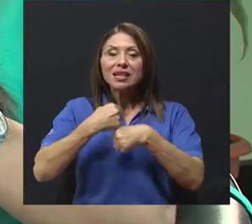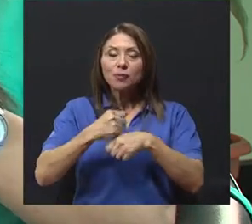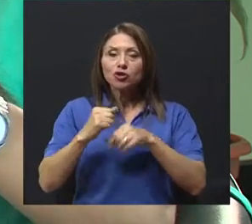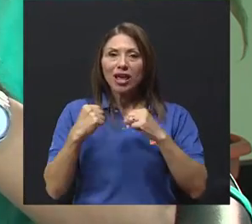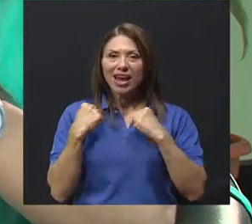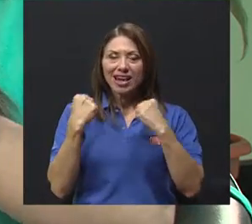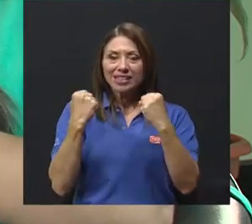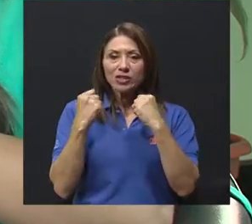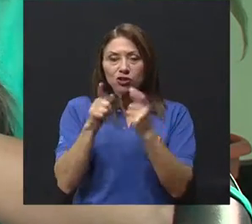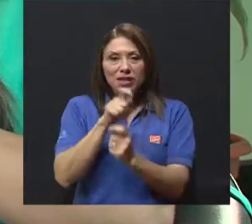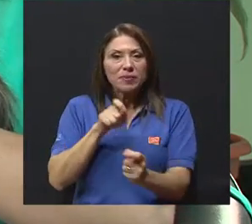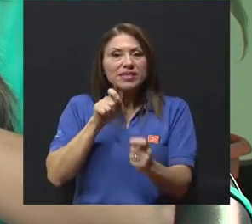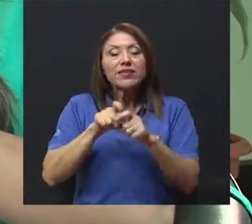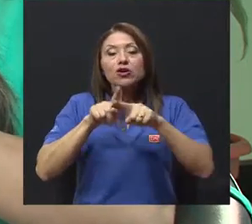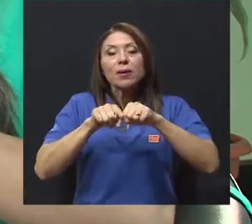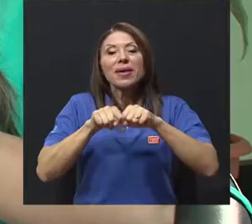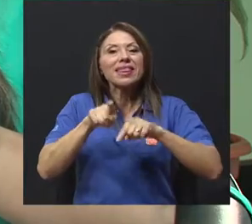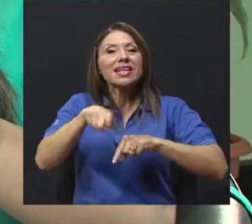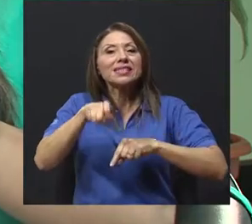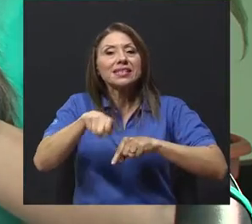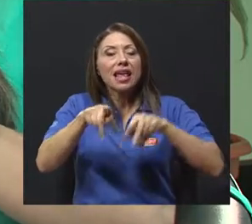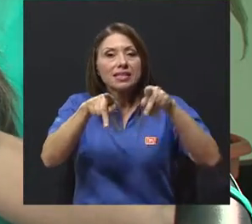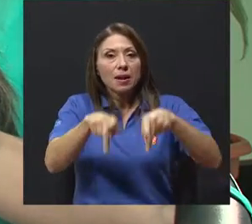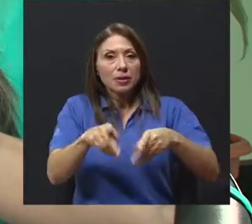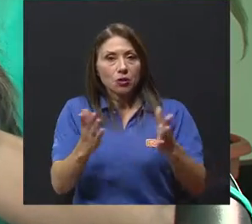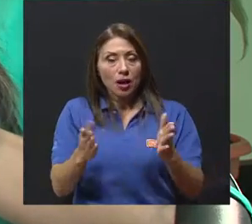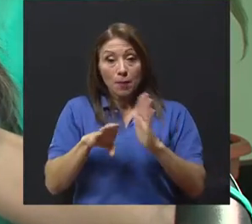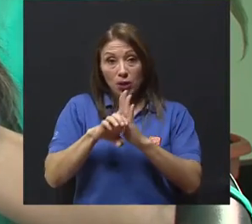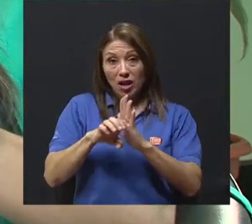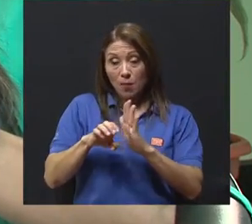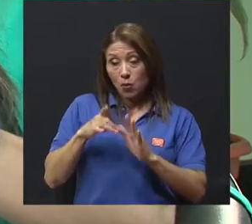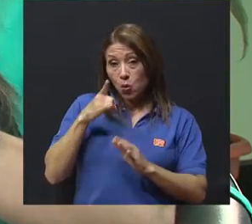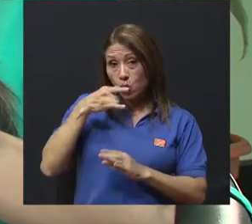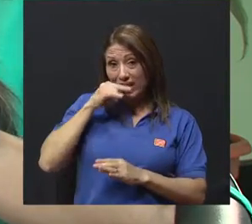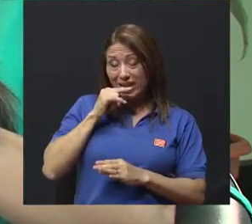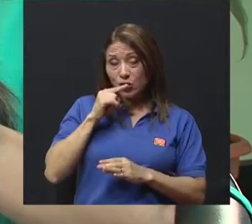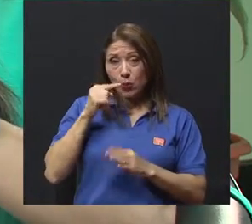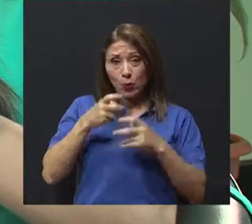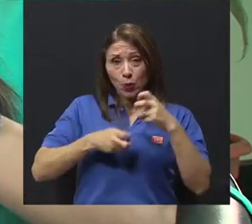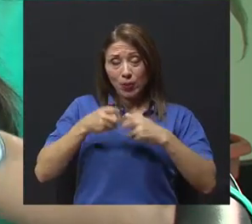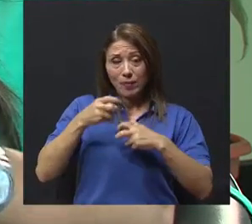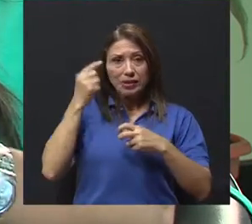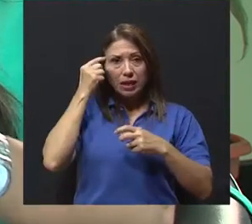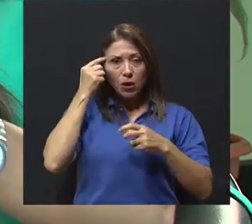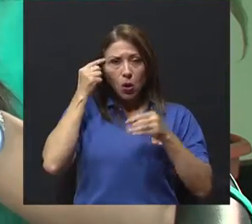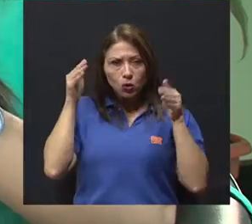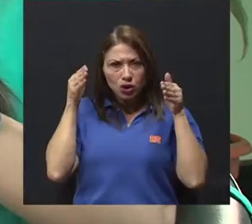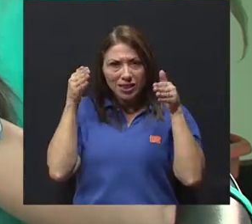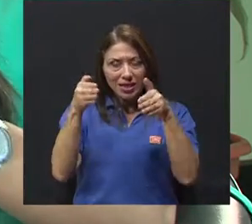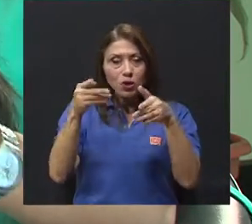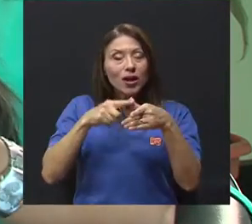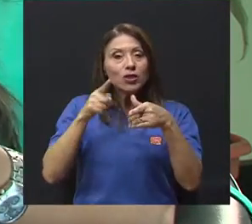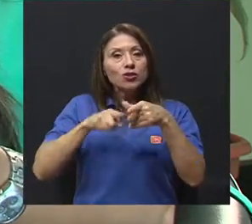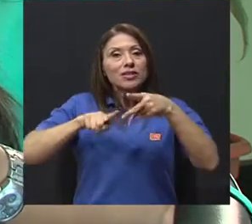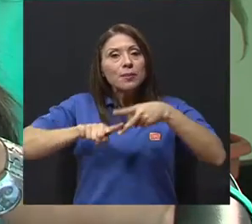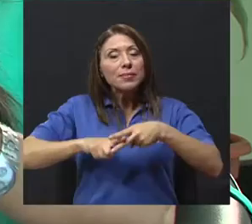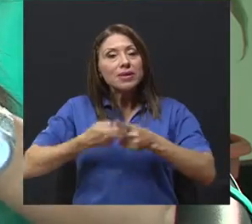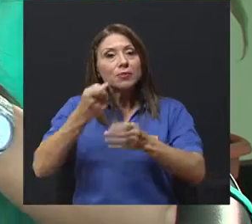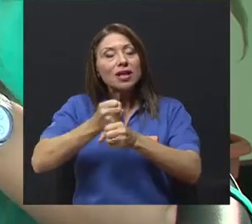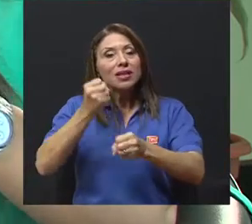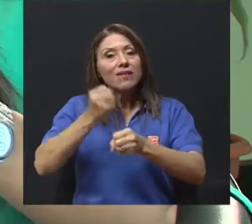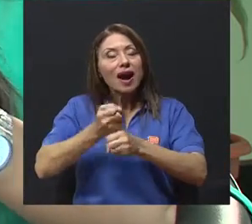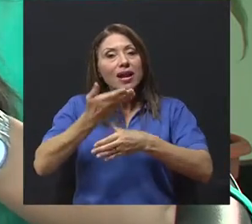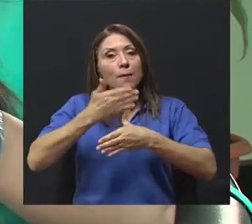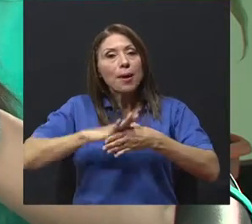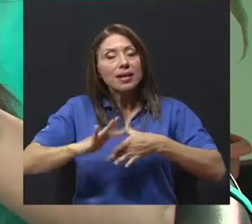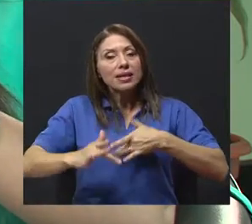específicos de las necesidades del paciente si un chico tiene problemas de concentración entonces empezamos a trabajar la parte sensorial